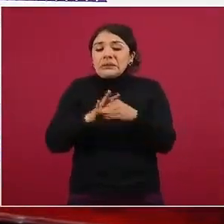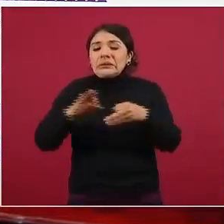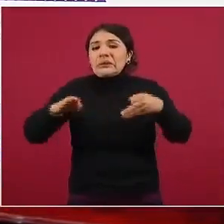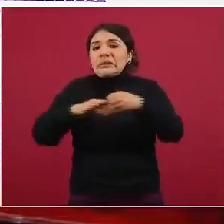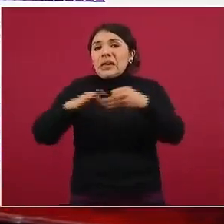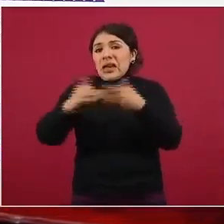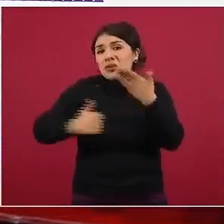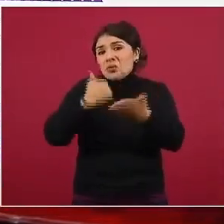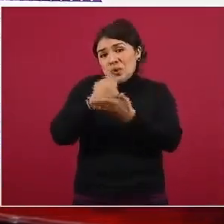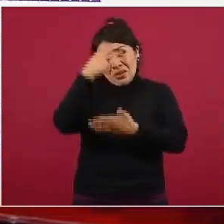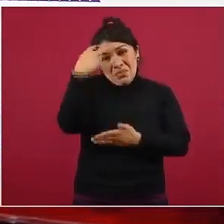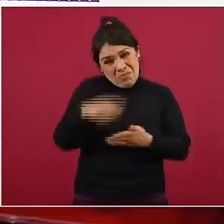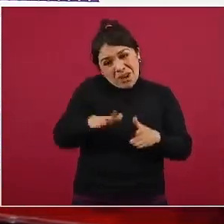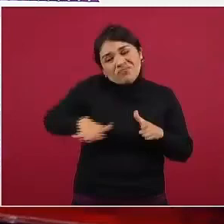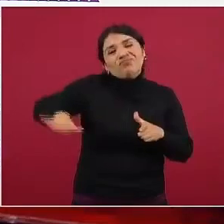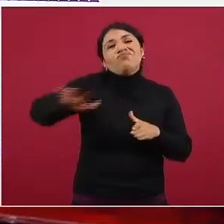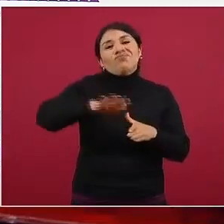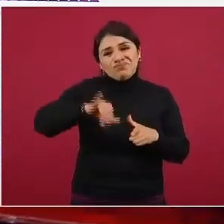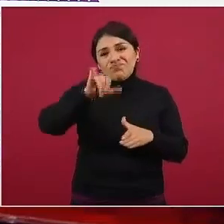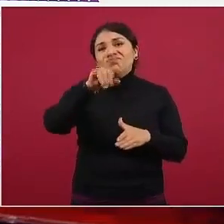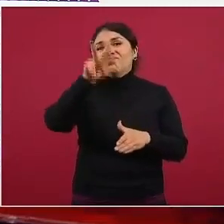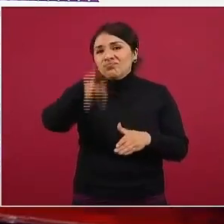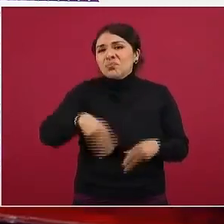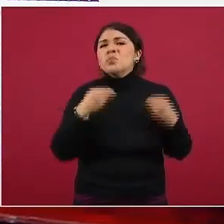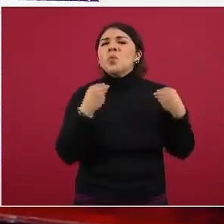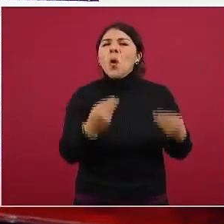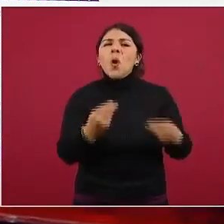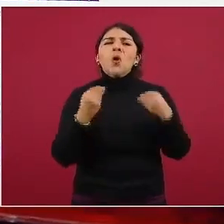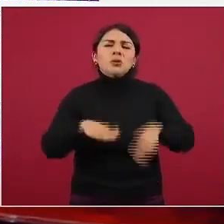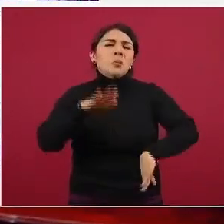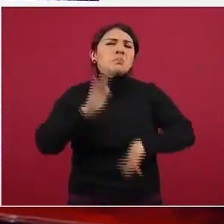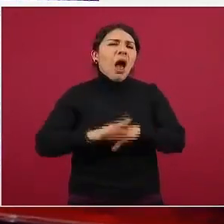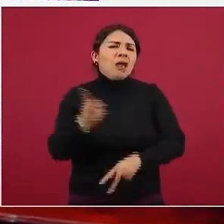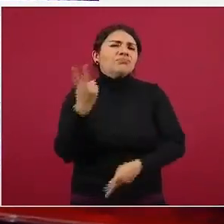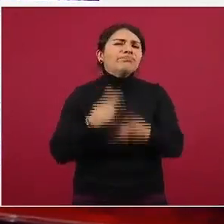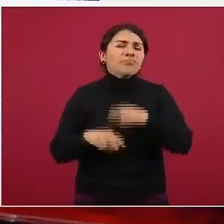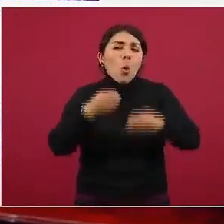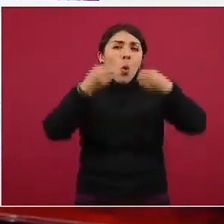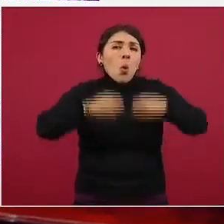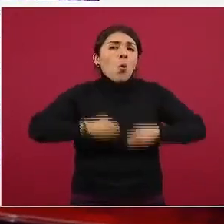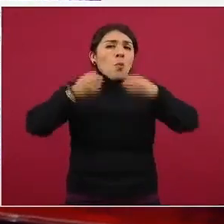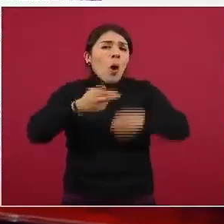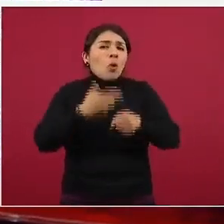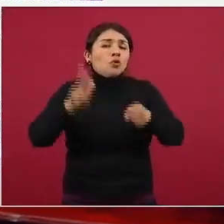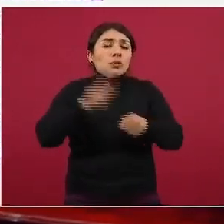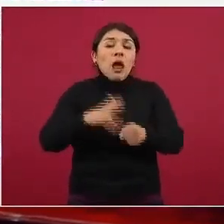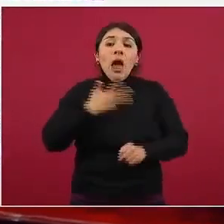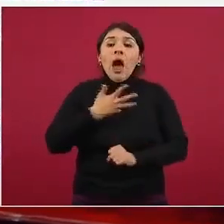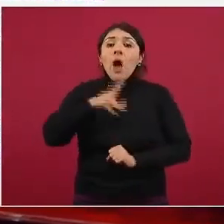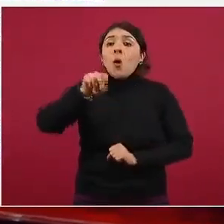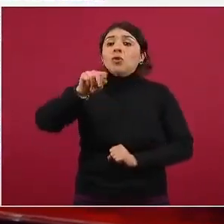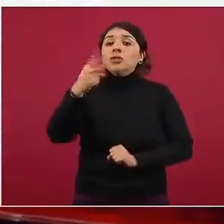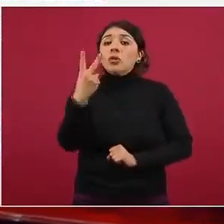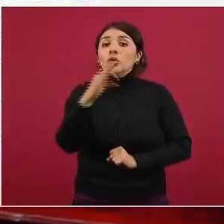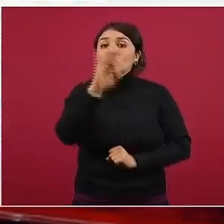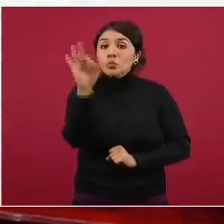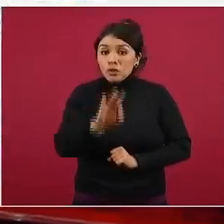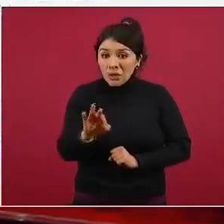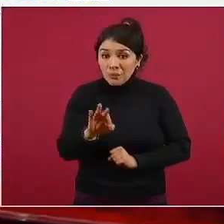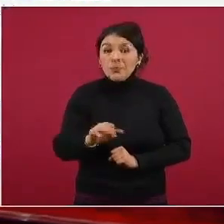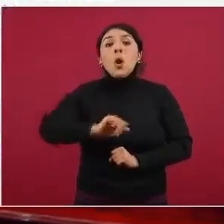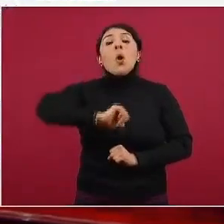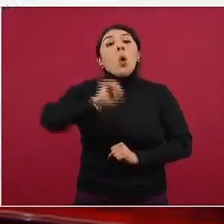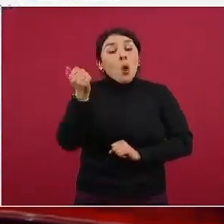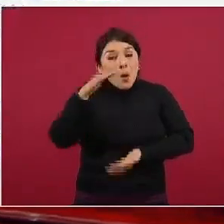conurbada de la Ciudad de México, también tenemos un importante porcentaje de ocupación, 82%. Y si lo vemos